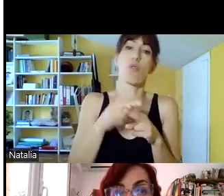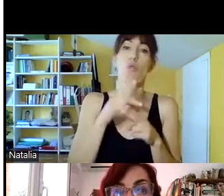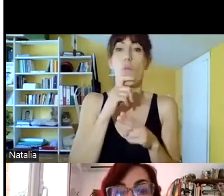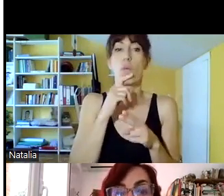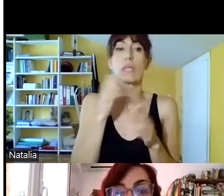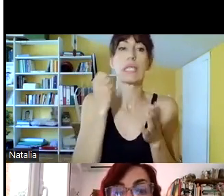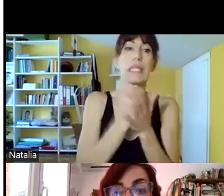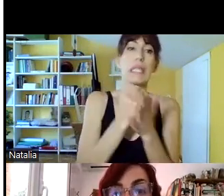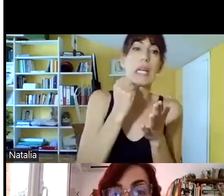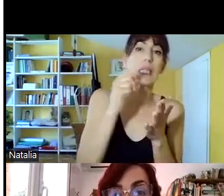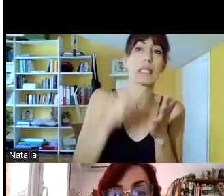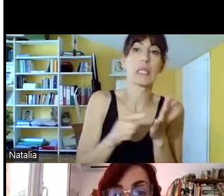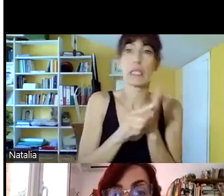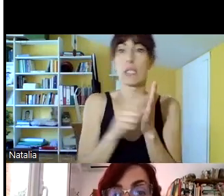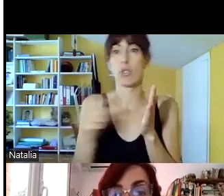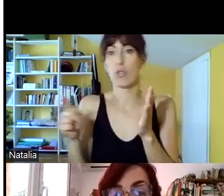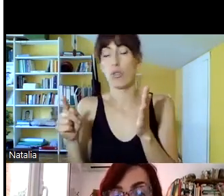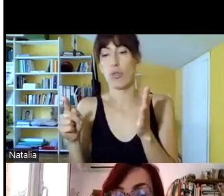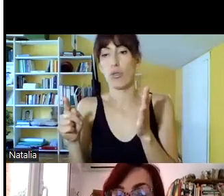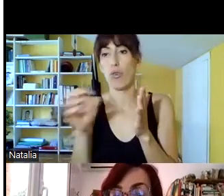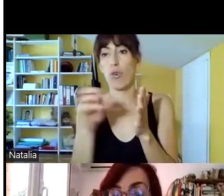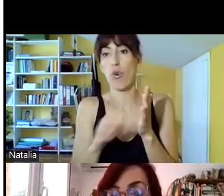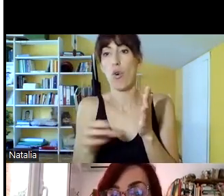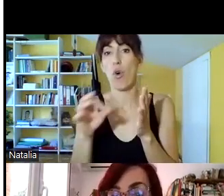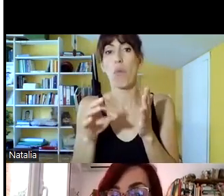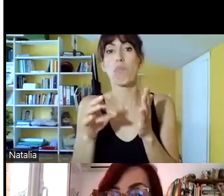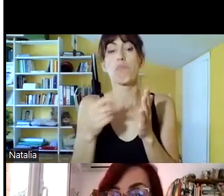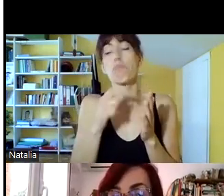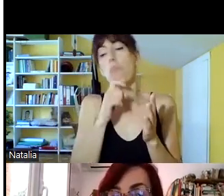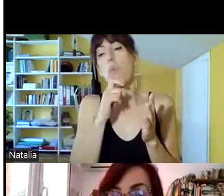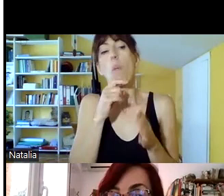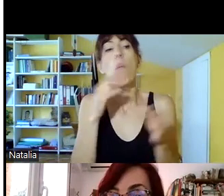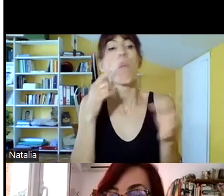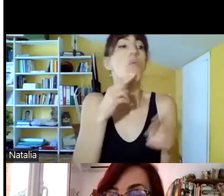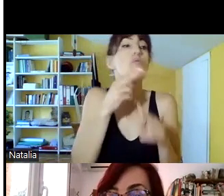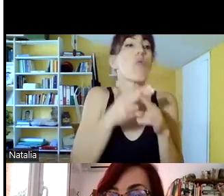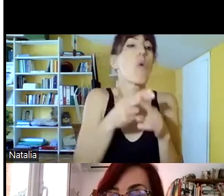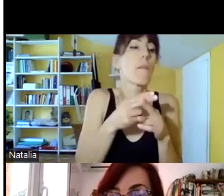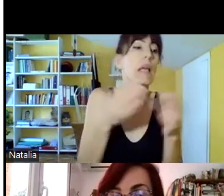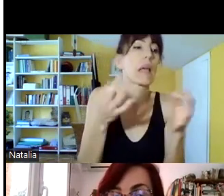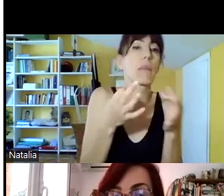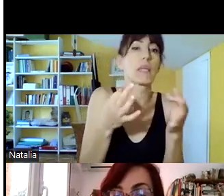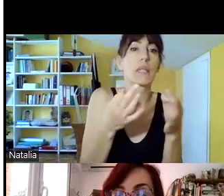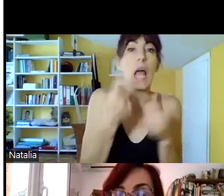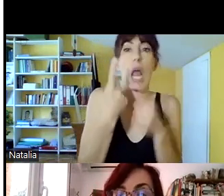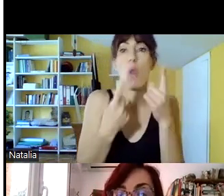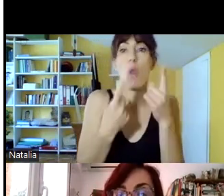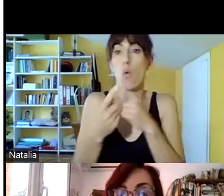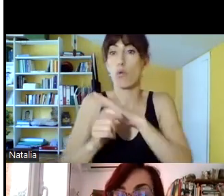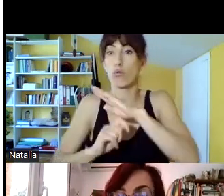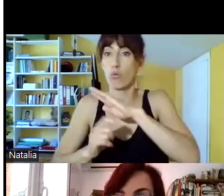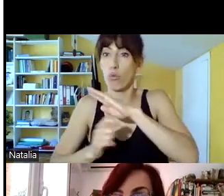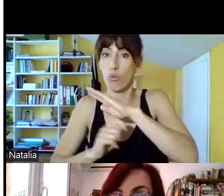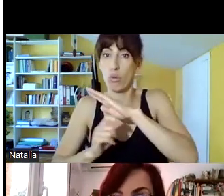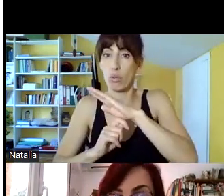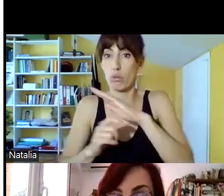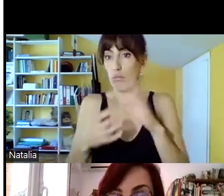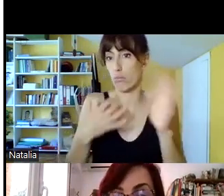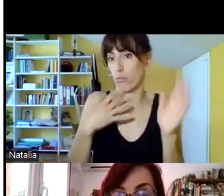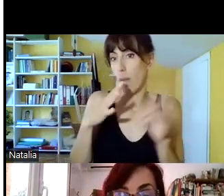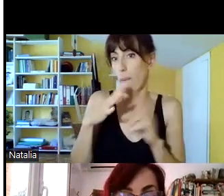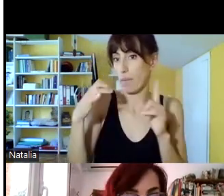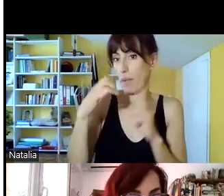etiquetamos, cómo llamamos a lo que está pasando. Algunas claves que os propongo desde una